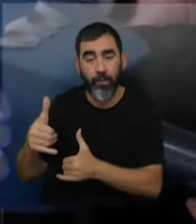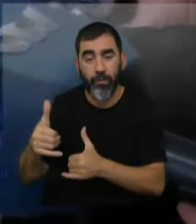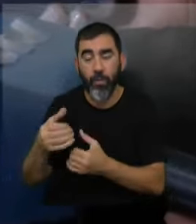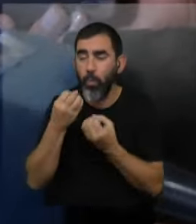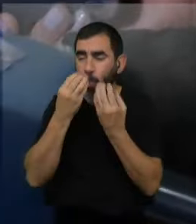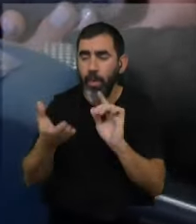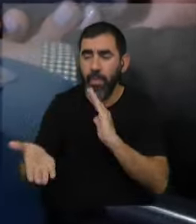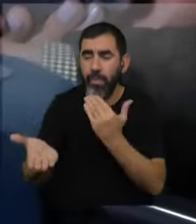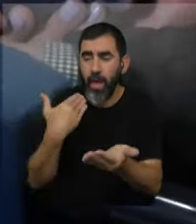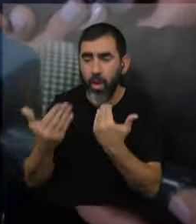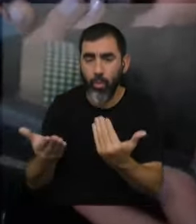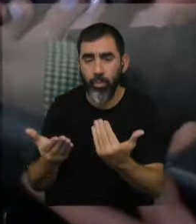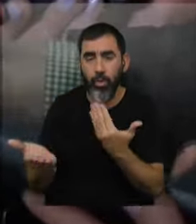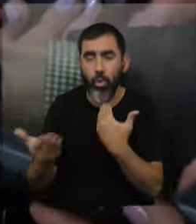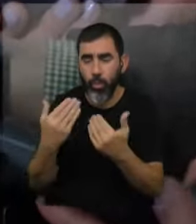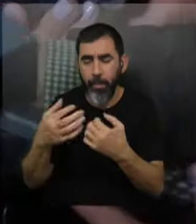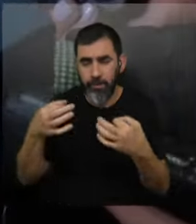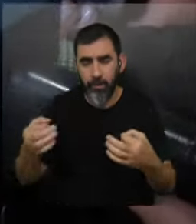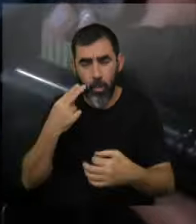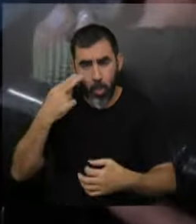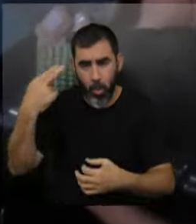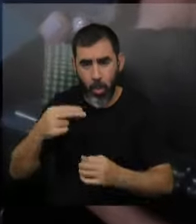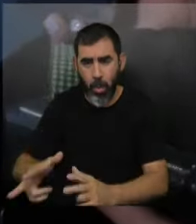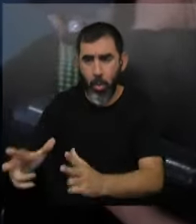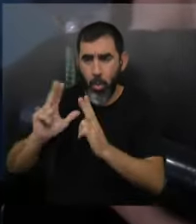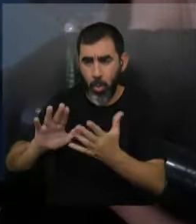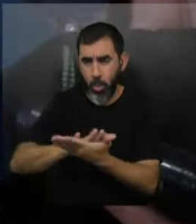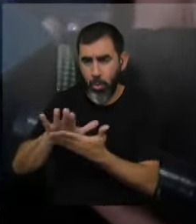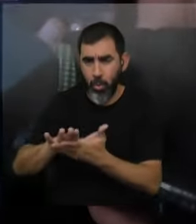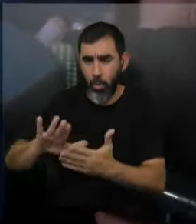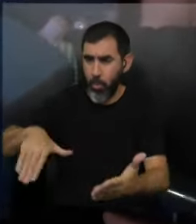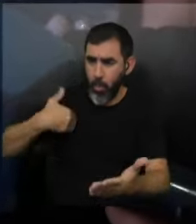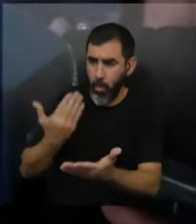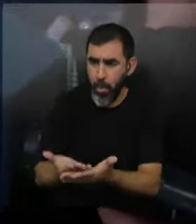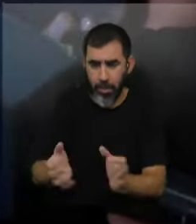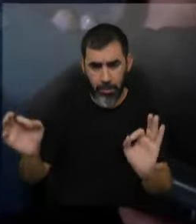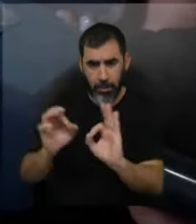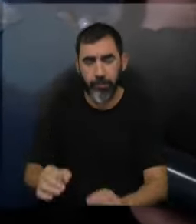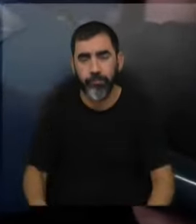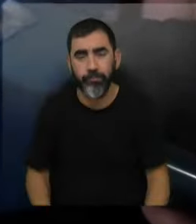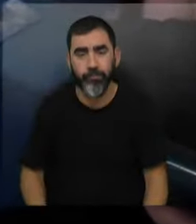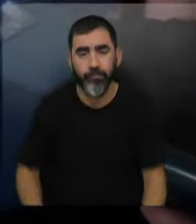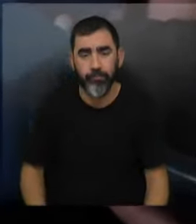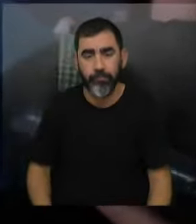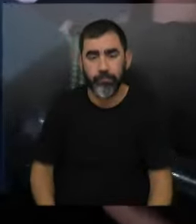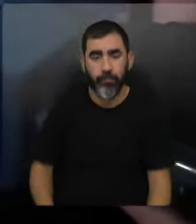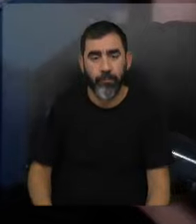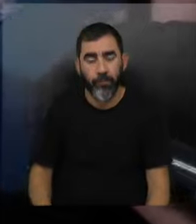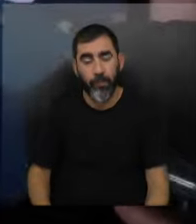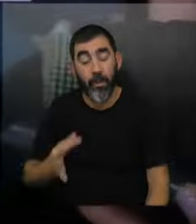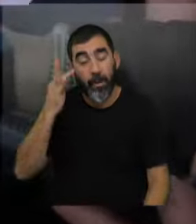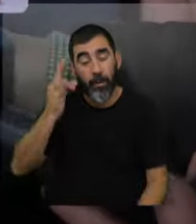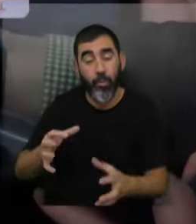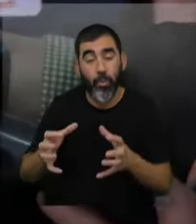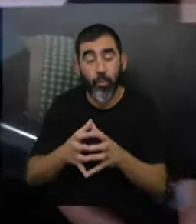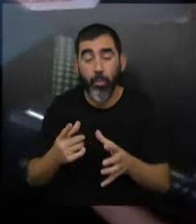buen diálogo con él conversamos con él y en ningún momento nos habló de que tuviera algún tipo de ofrecimiento Por lo cual pensamos de que evidentemente entre